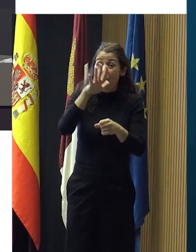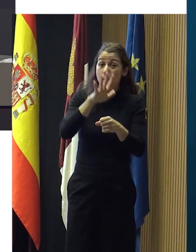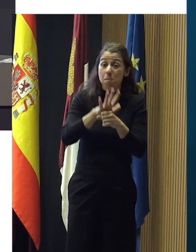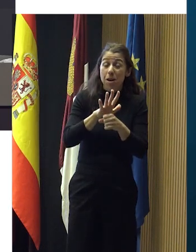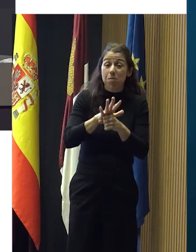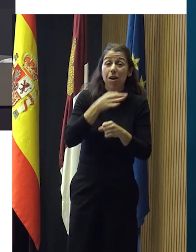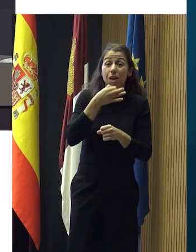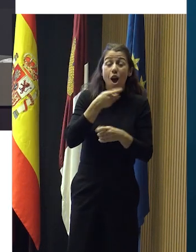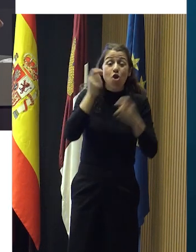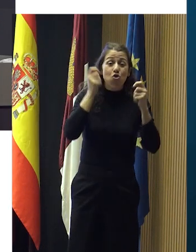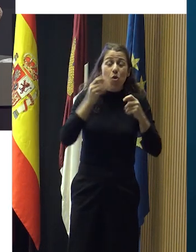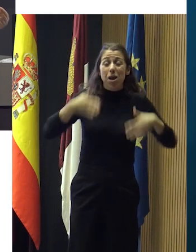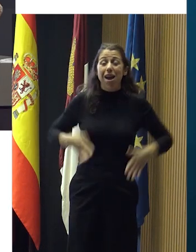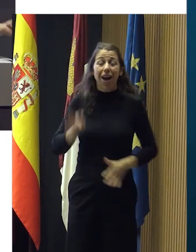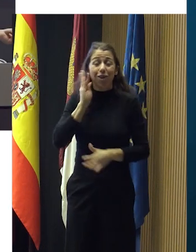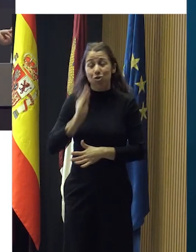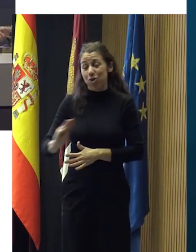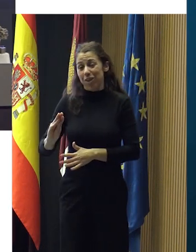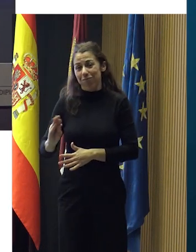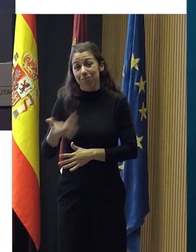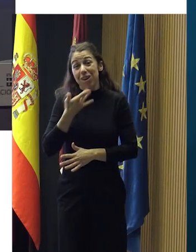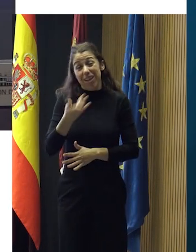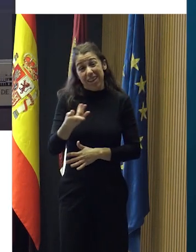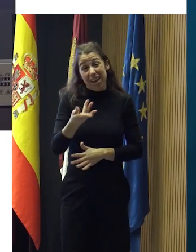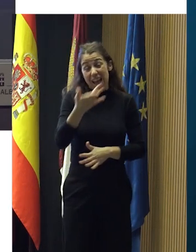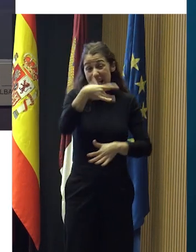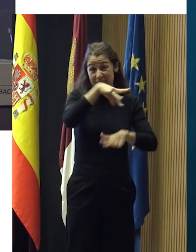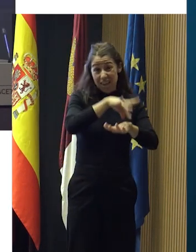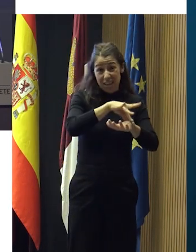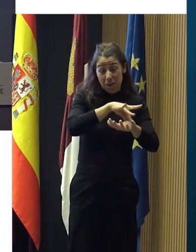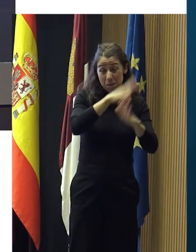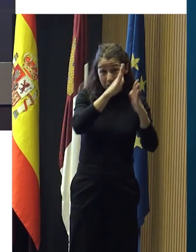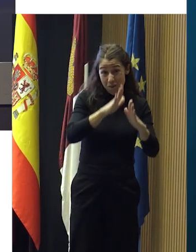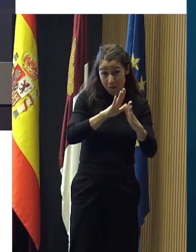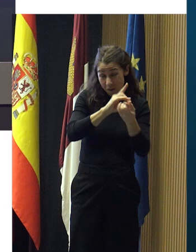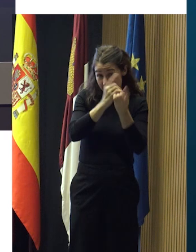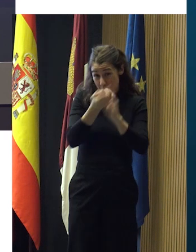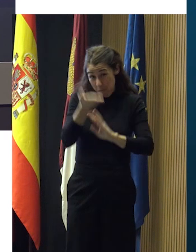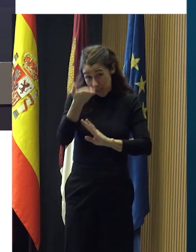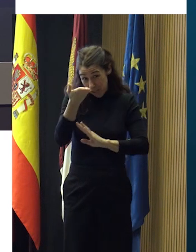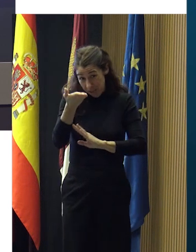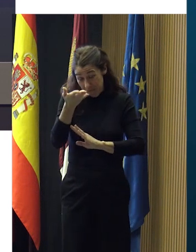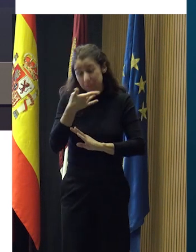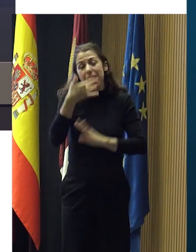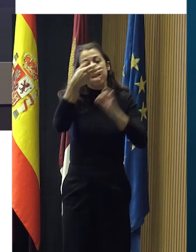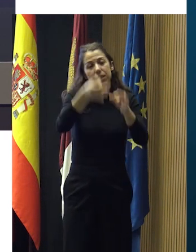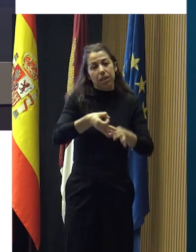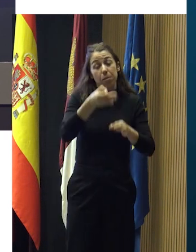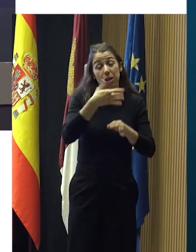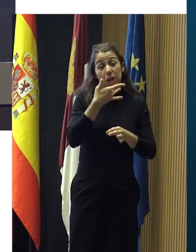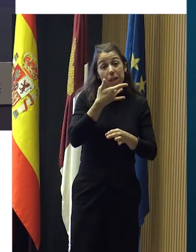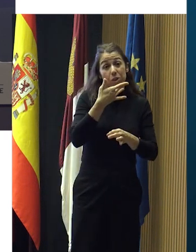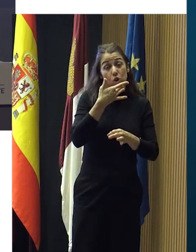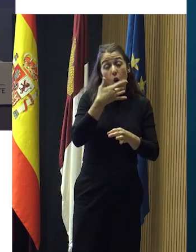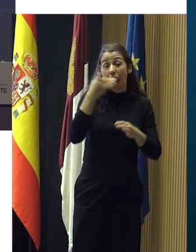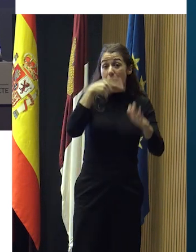hija, ¿no? ¿Creéis que importa mucho cambiar ese tratamiento al miércoles por la mañana? Siempre que eso no afecte a la